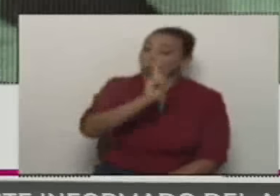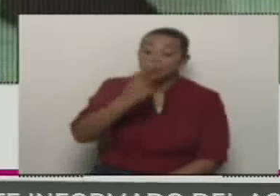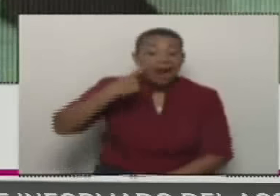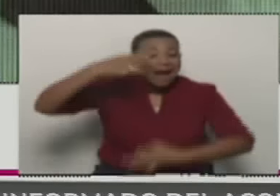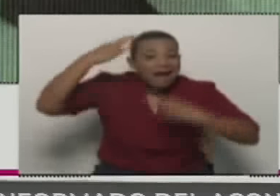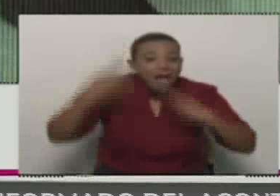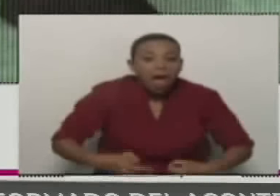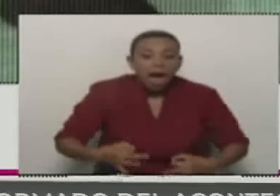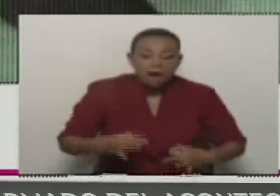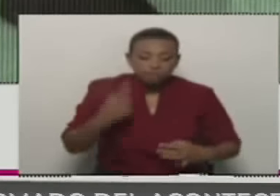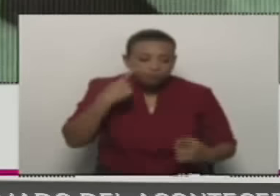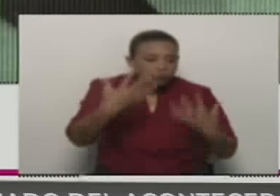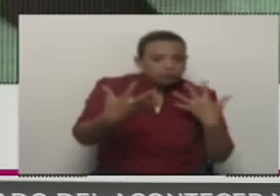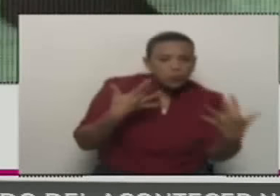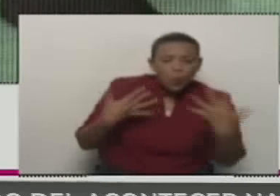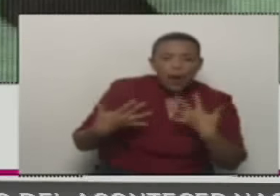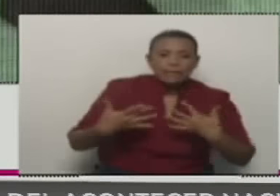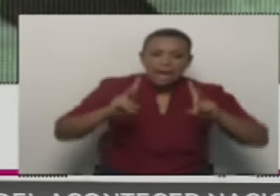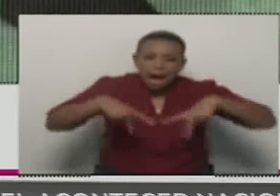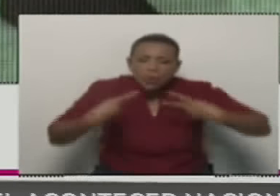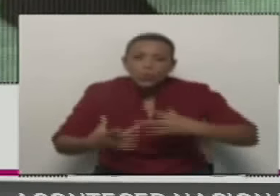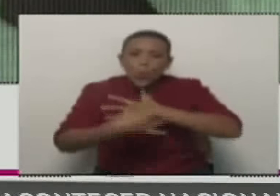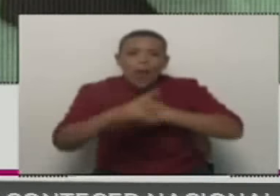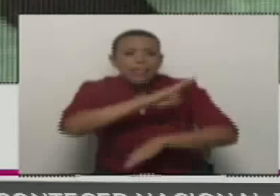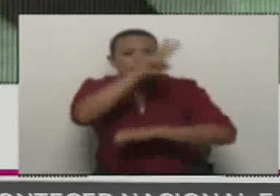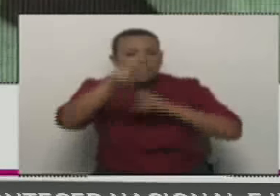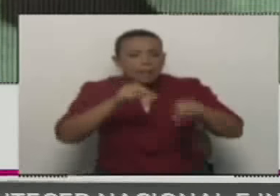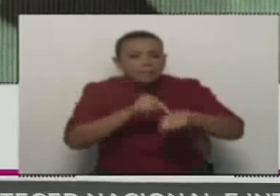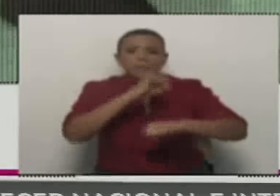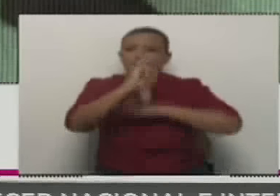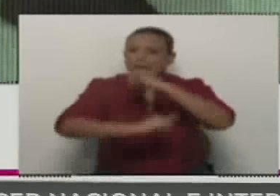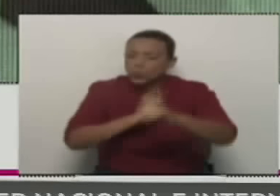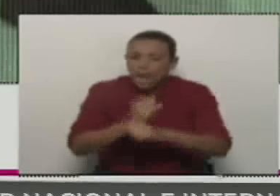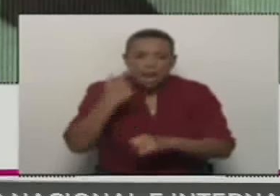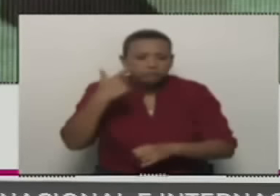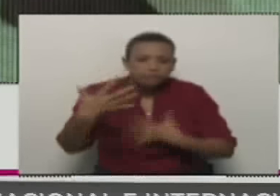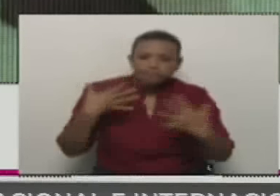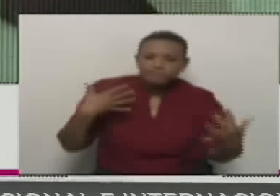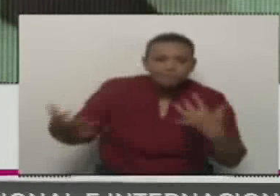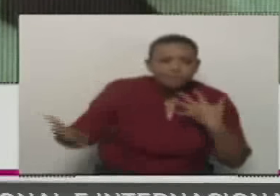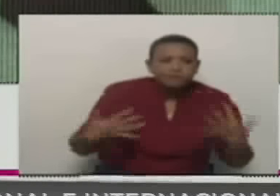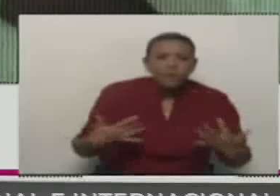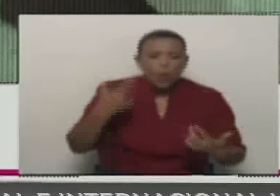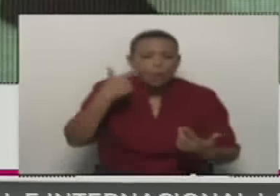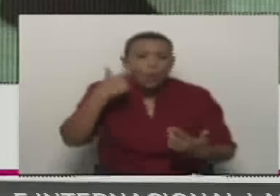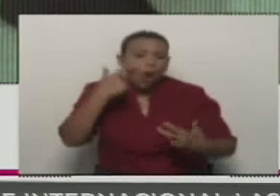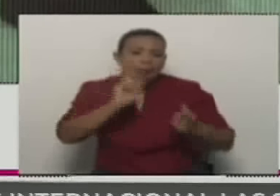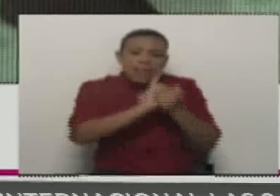las grandes corrientes y tendencias nacionales e internacionales. Y porque va provocando las transformaciones